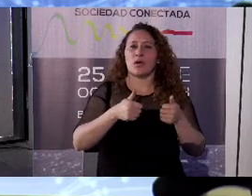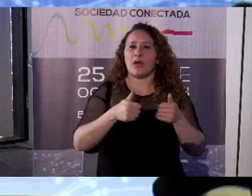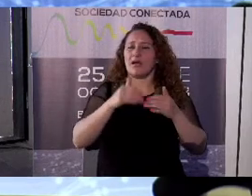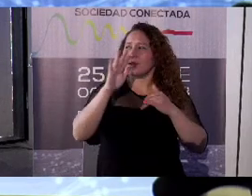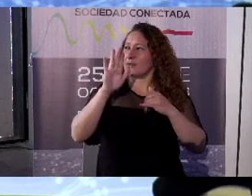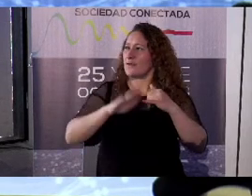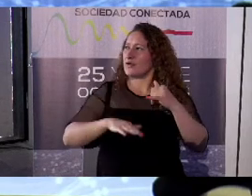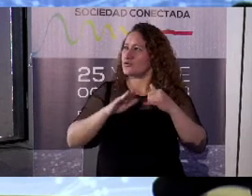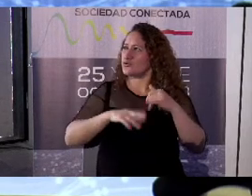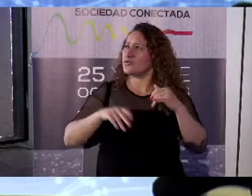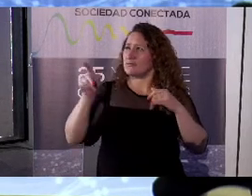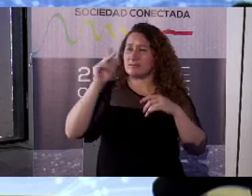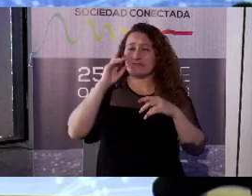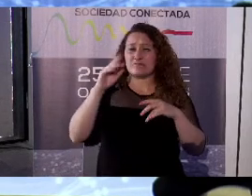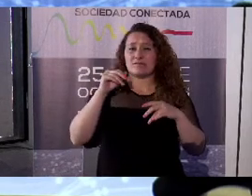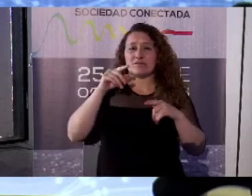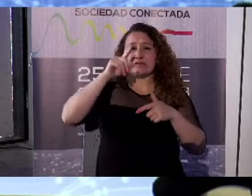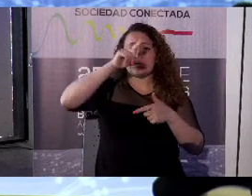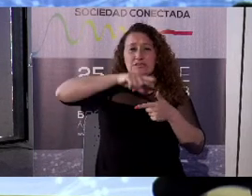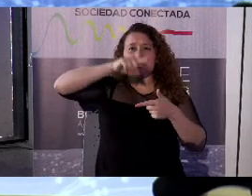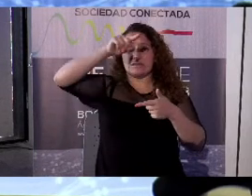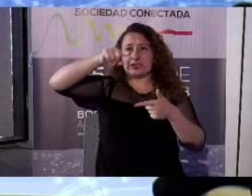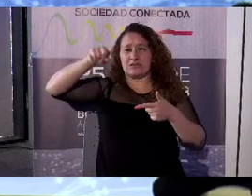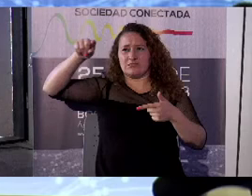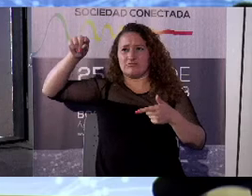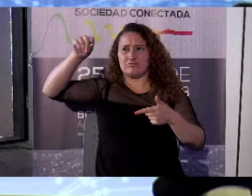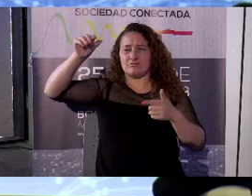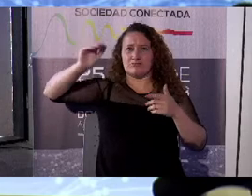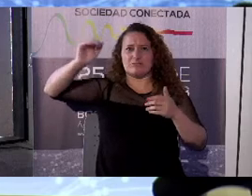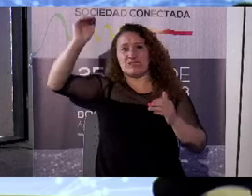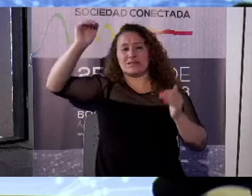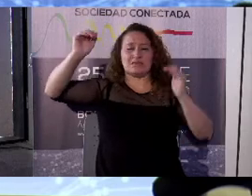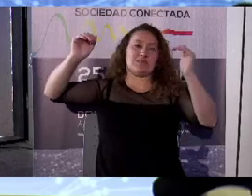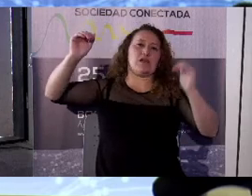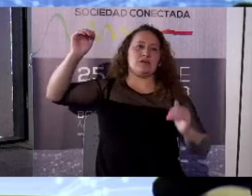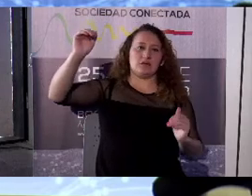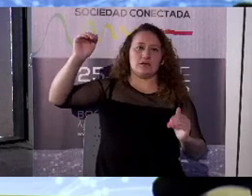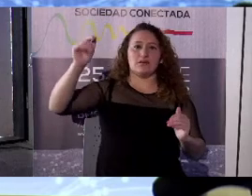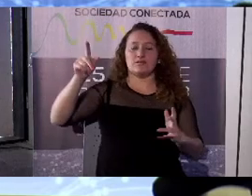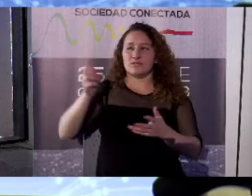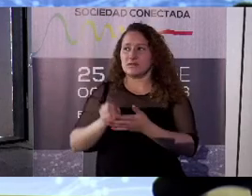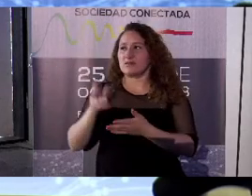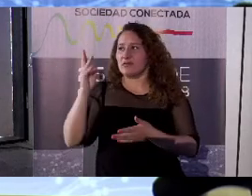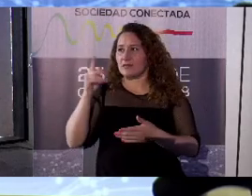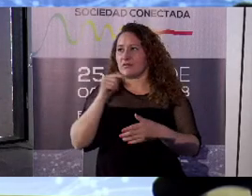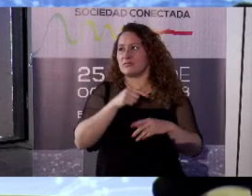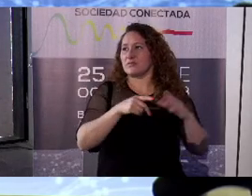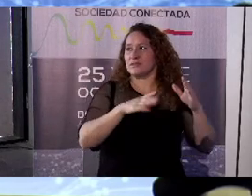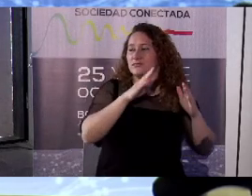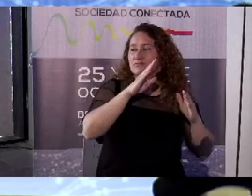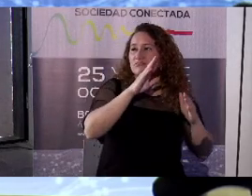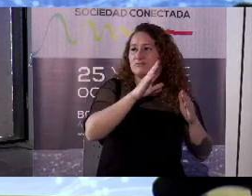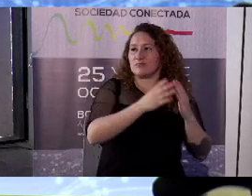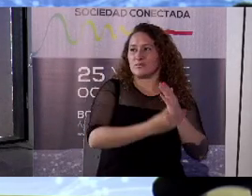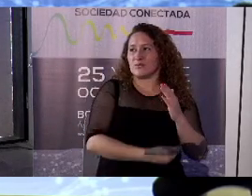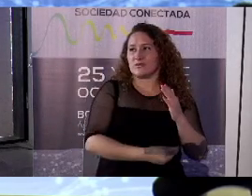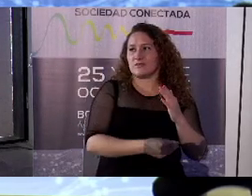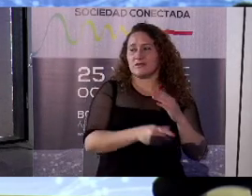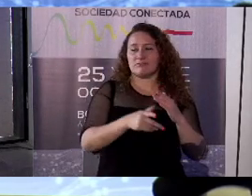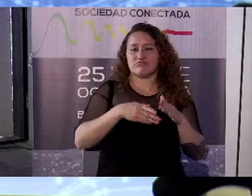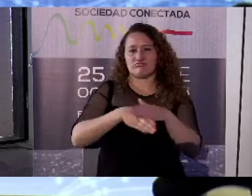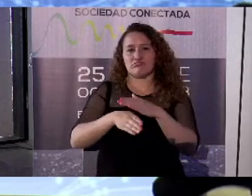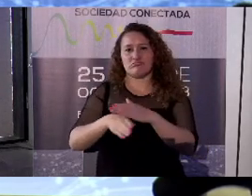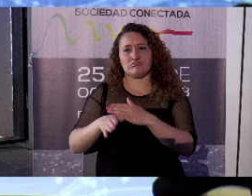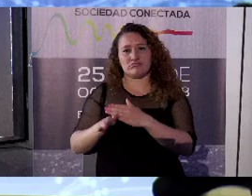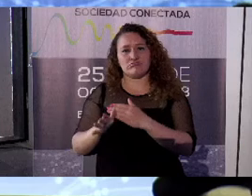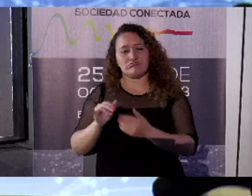ver existe una brecha o una diferencia de desigualdad entre el quintil más rico y el quintil más pobre en lo que tiene que ver a acceso entonces